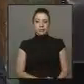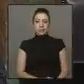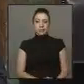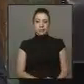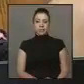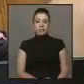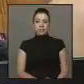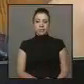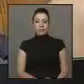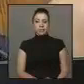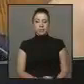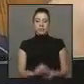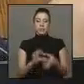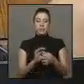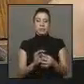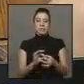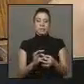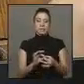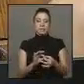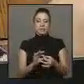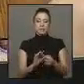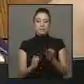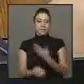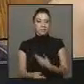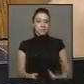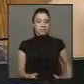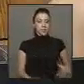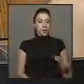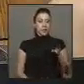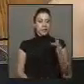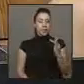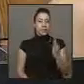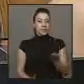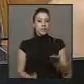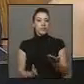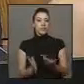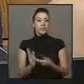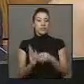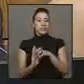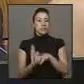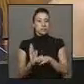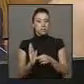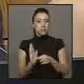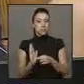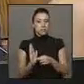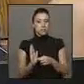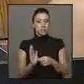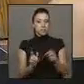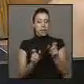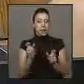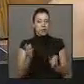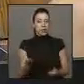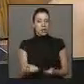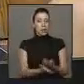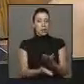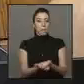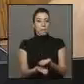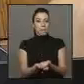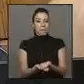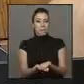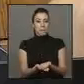Gracias, presidente. Parto felicitando esta iniciativa y hay quienes la propusieron.